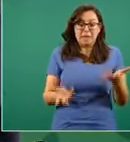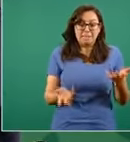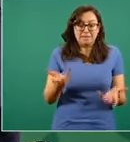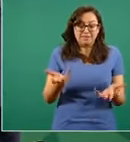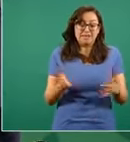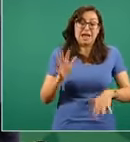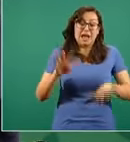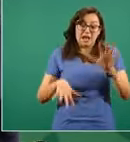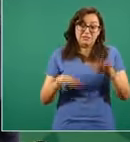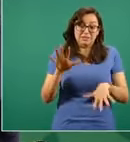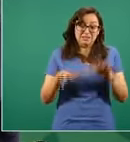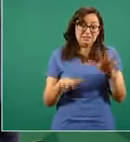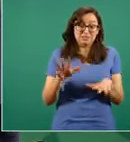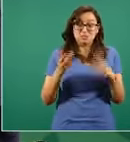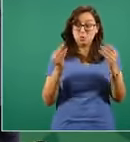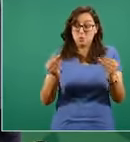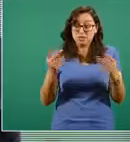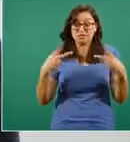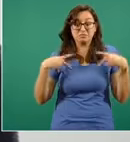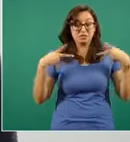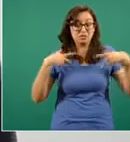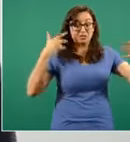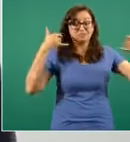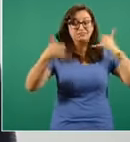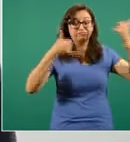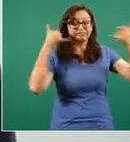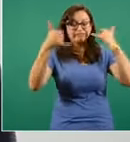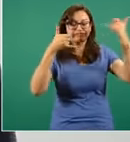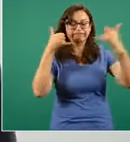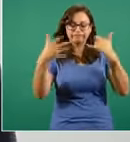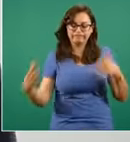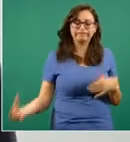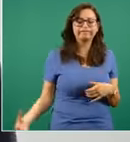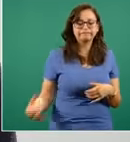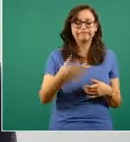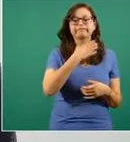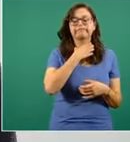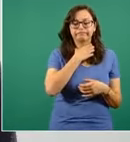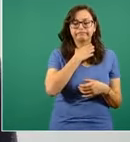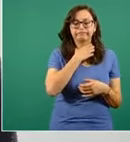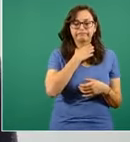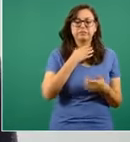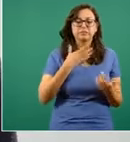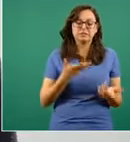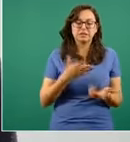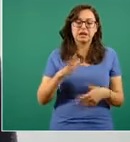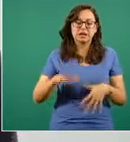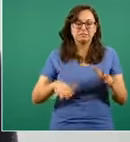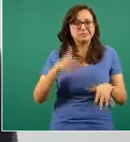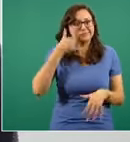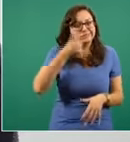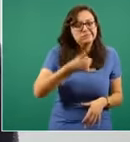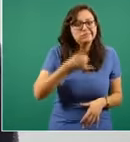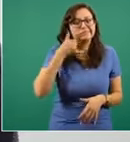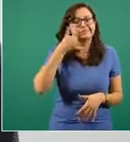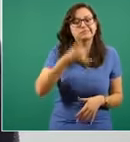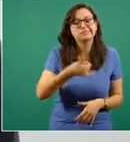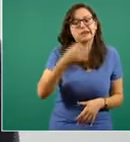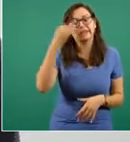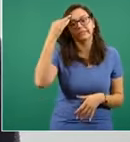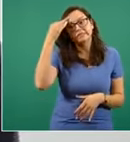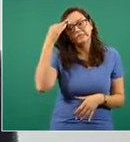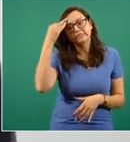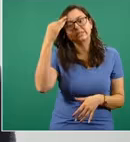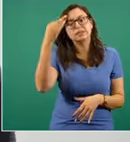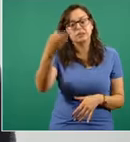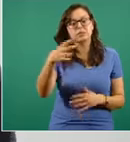hay un incremento en la demanda y pudiera sí haber una saturación y esto llevar a que se extiendan los periodos tanto de responder la llamada